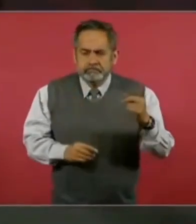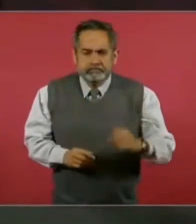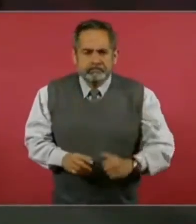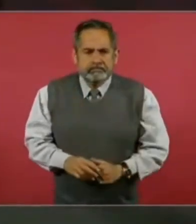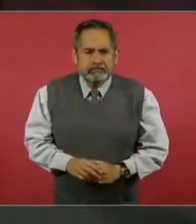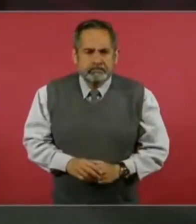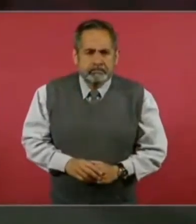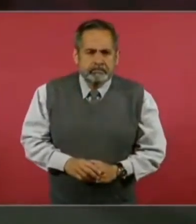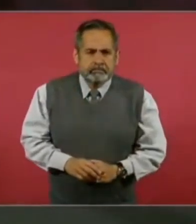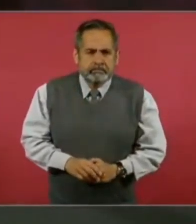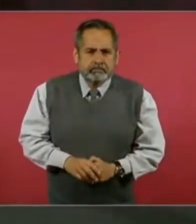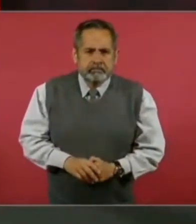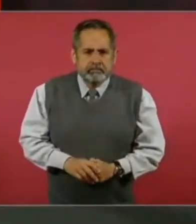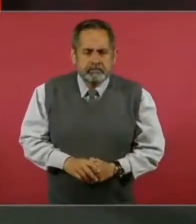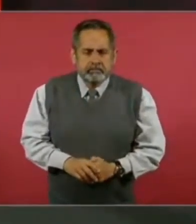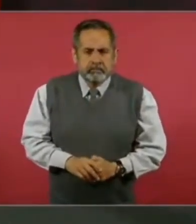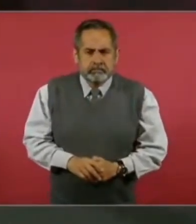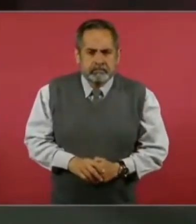de que